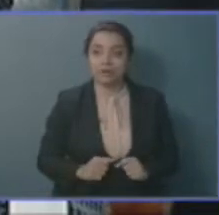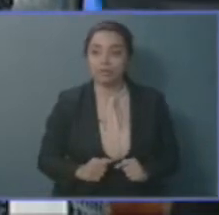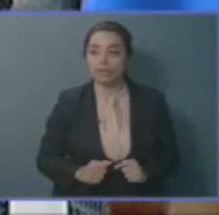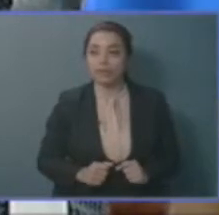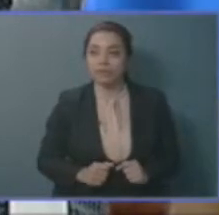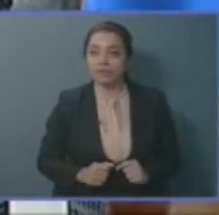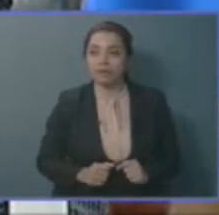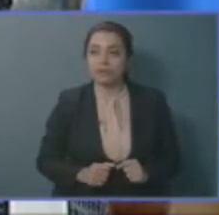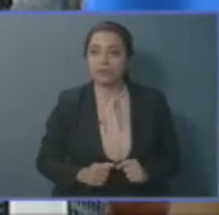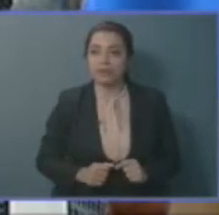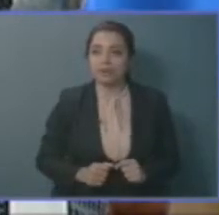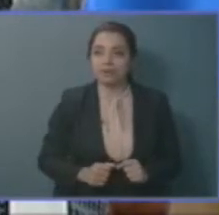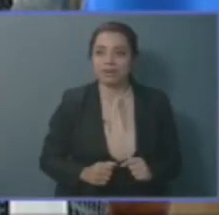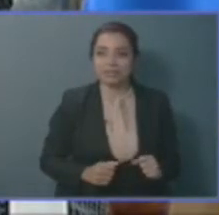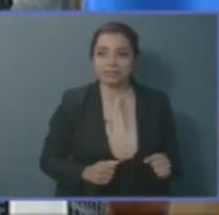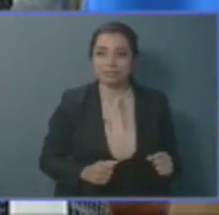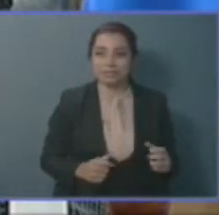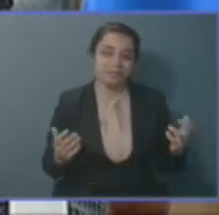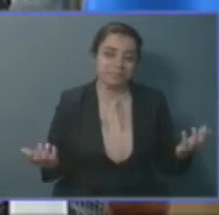Quiero hacer